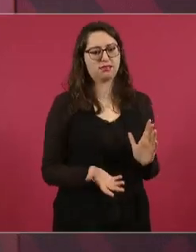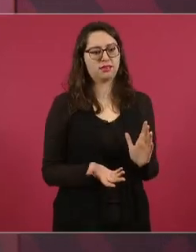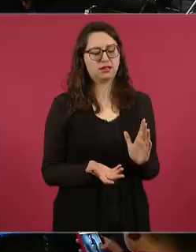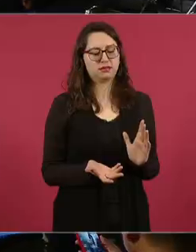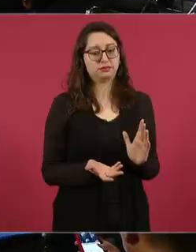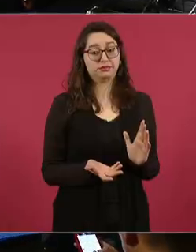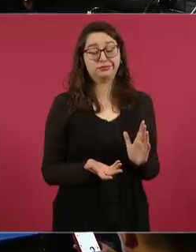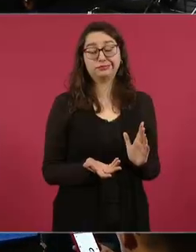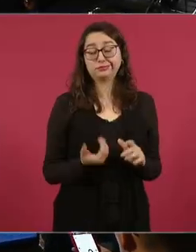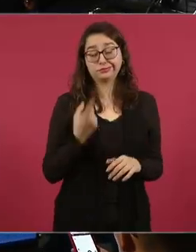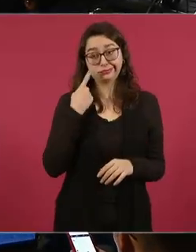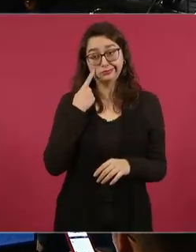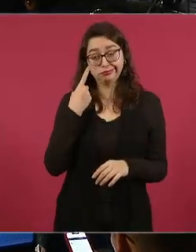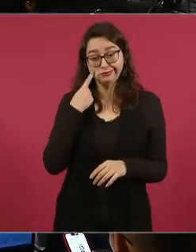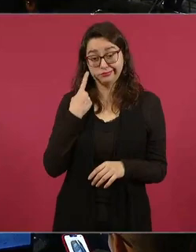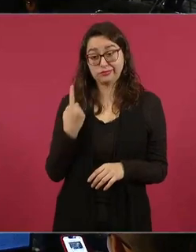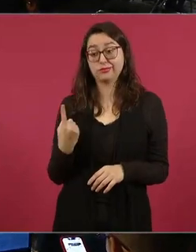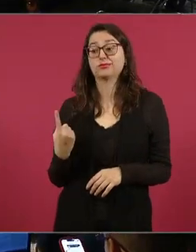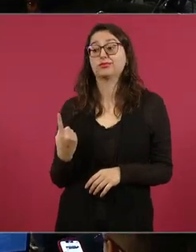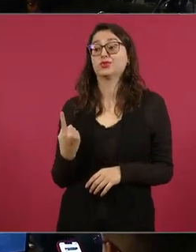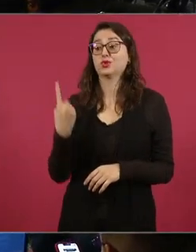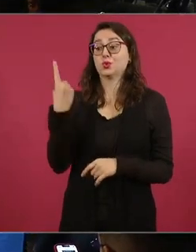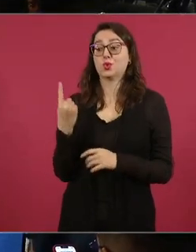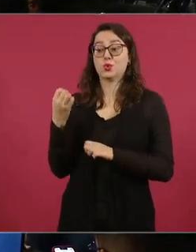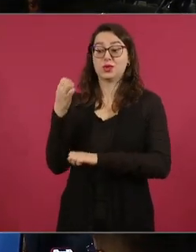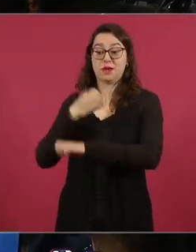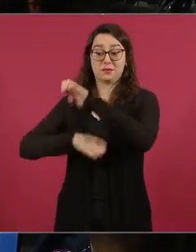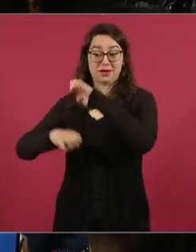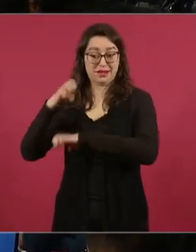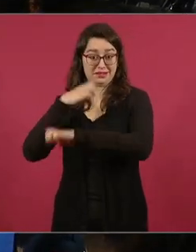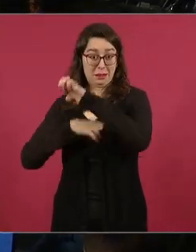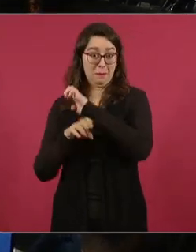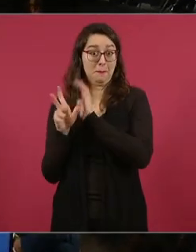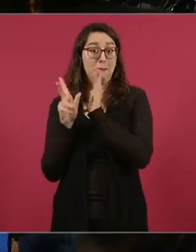a una de estas empresas de comunicación, ¿cómo no van a estar enojados?